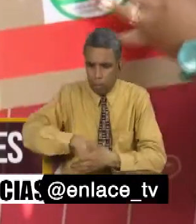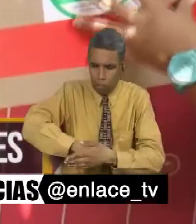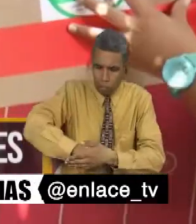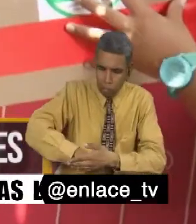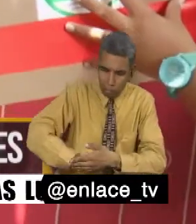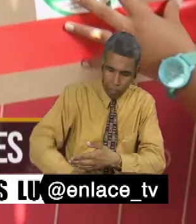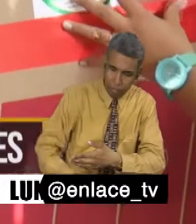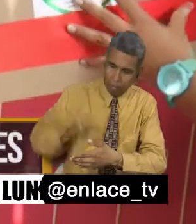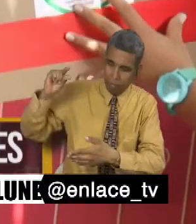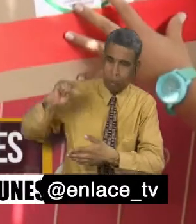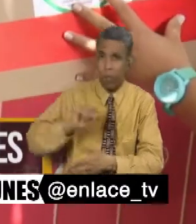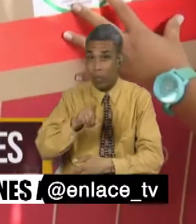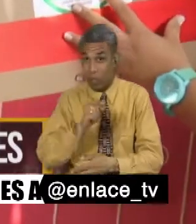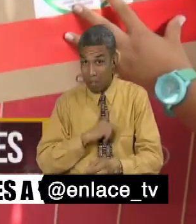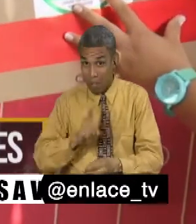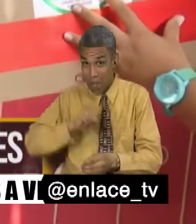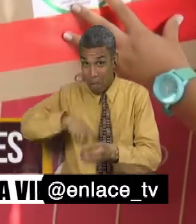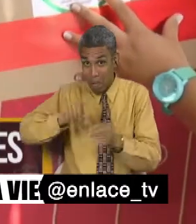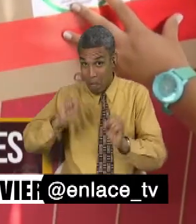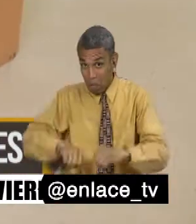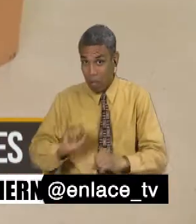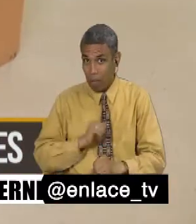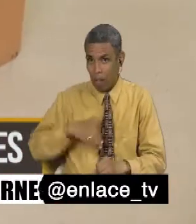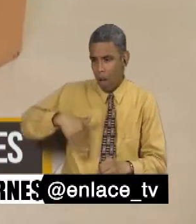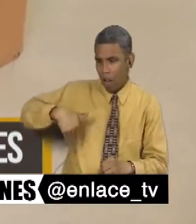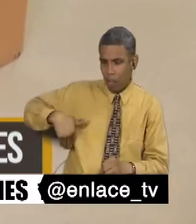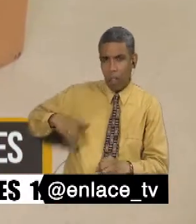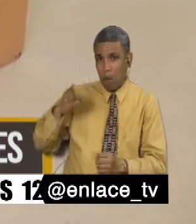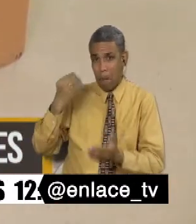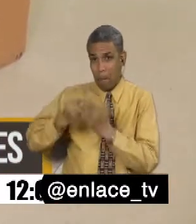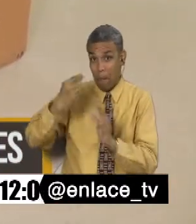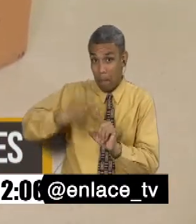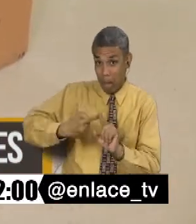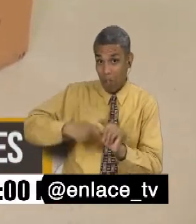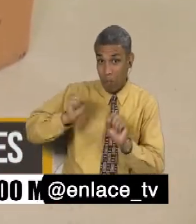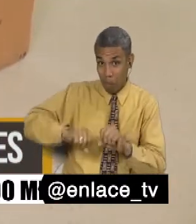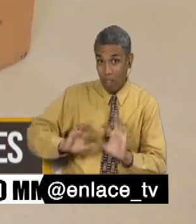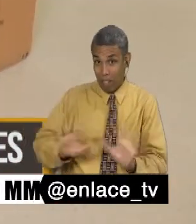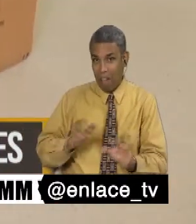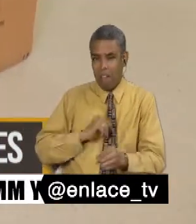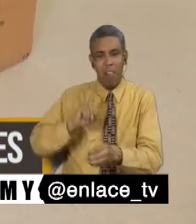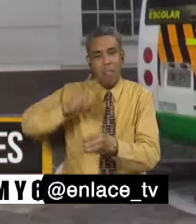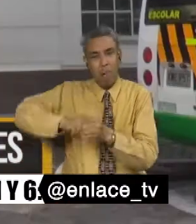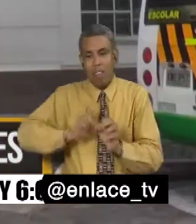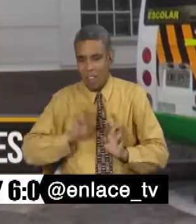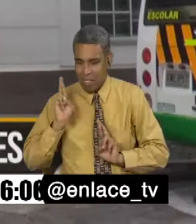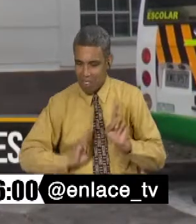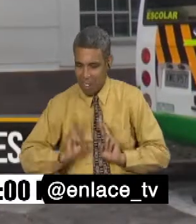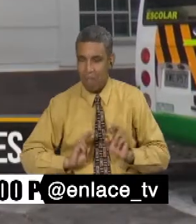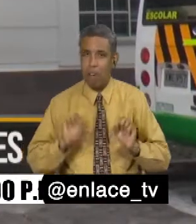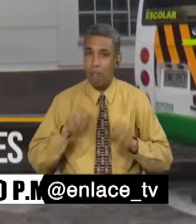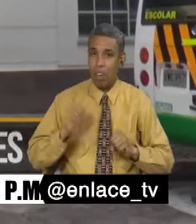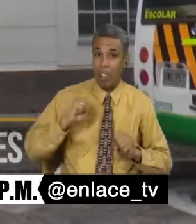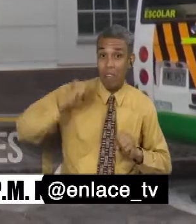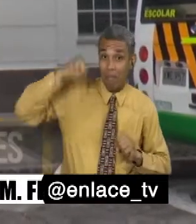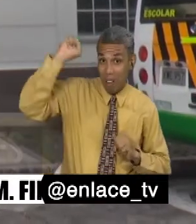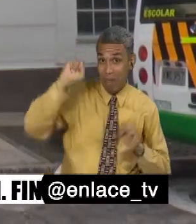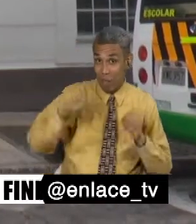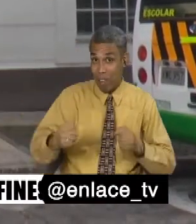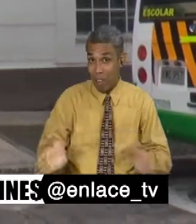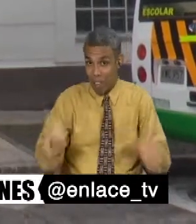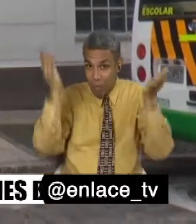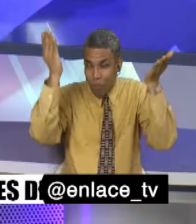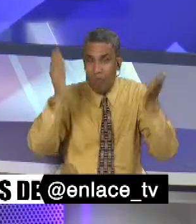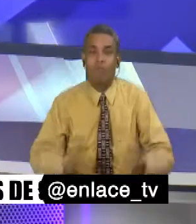estar al día. Aún está tiempo de vincularse para que haga parte de este sorteo y llevarse los espectaculares premios que le ofrece Serfún Los